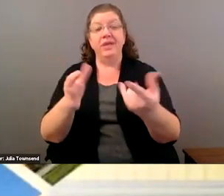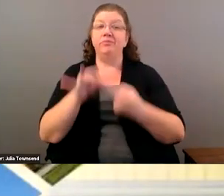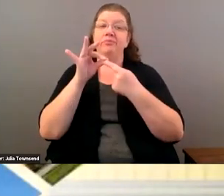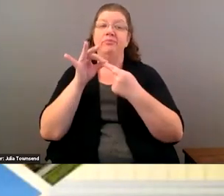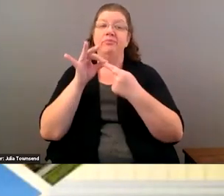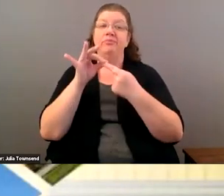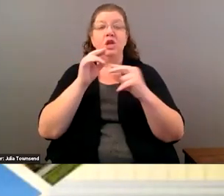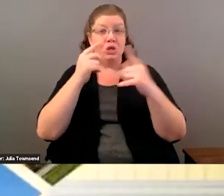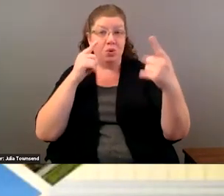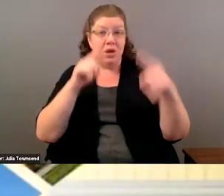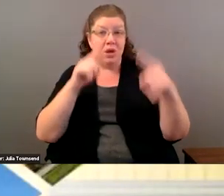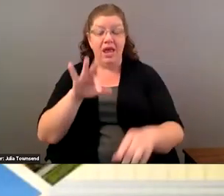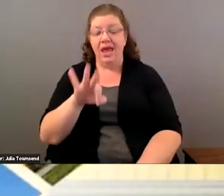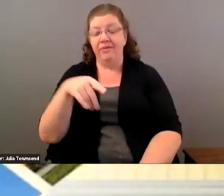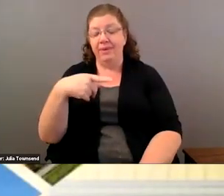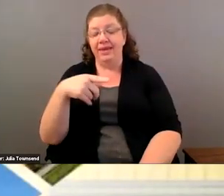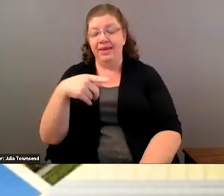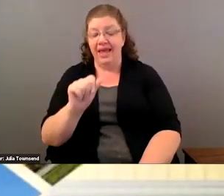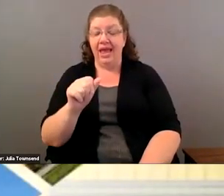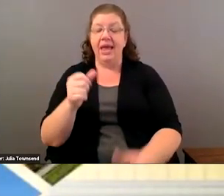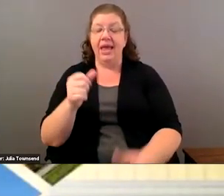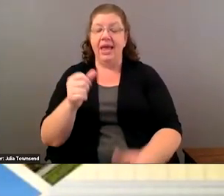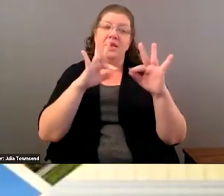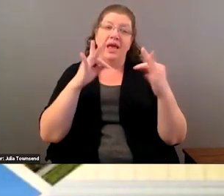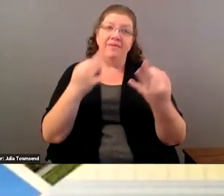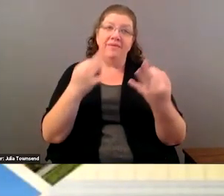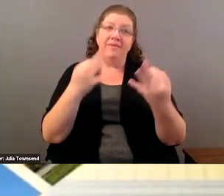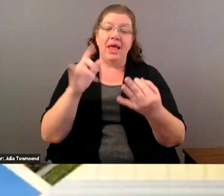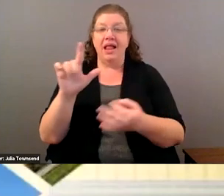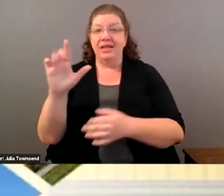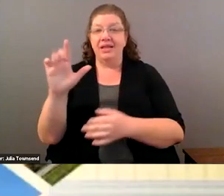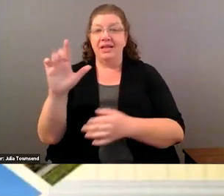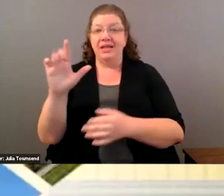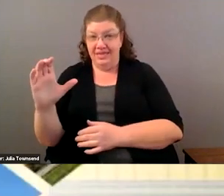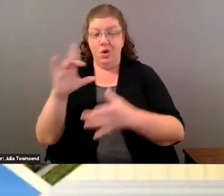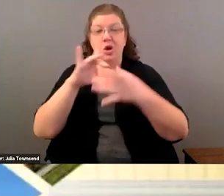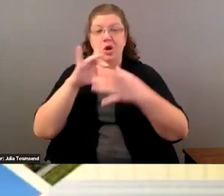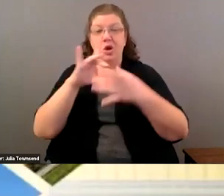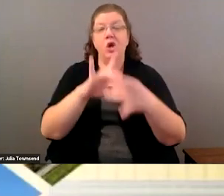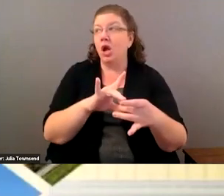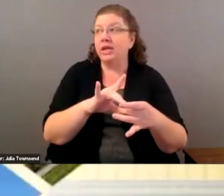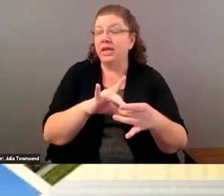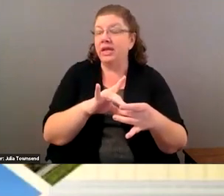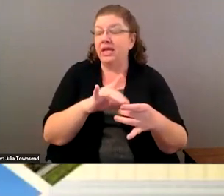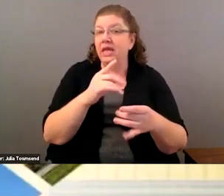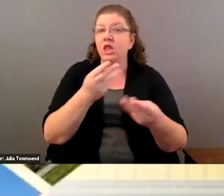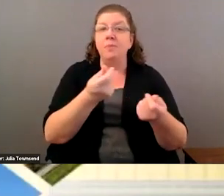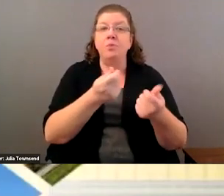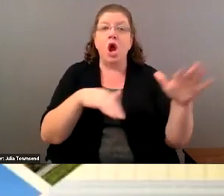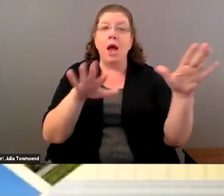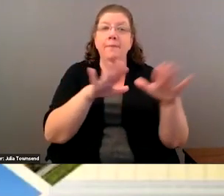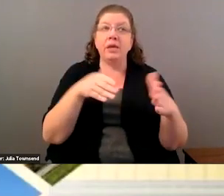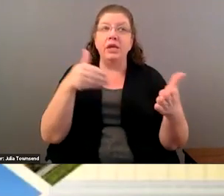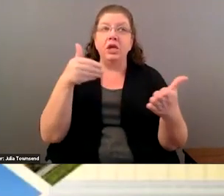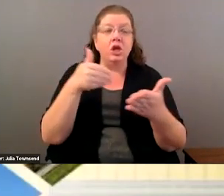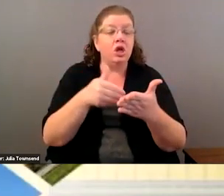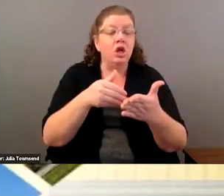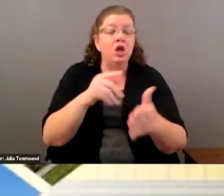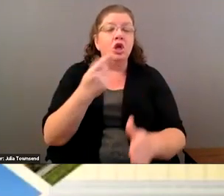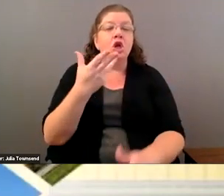y esta noche les presentamos un contrato con respecto a la propiedad se irán